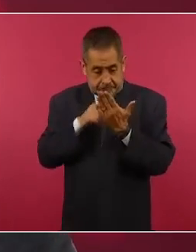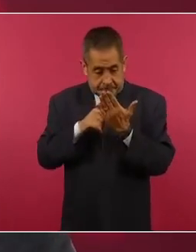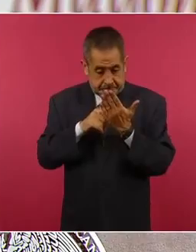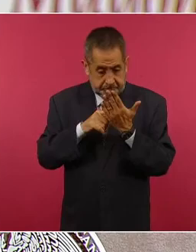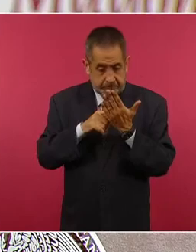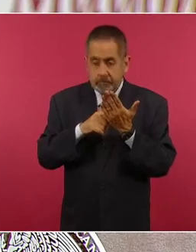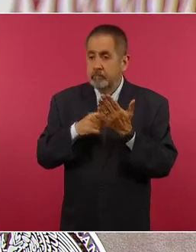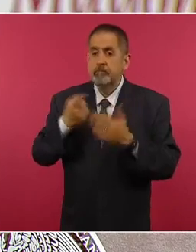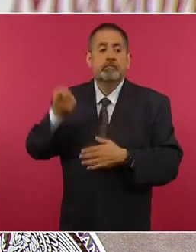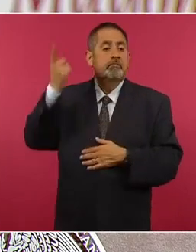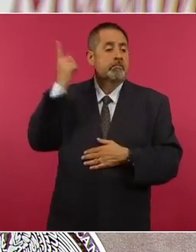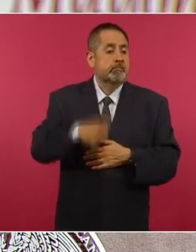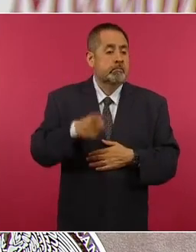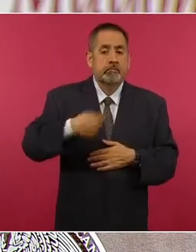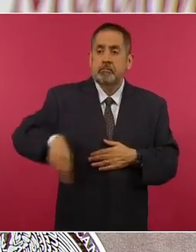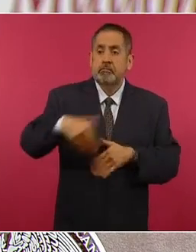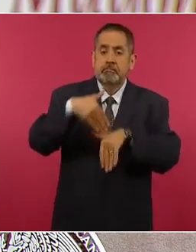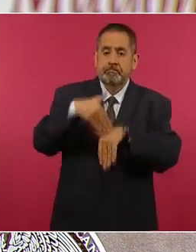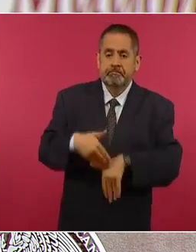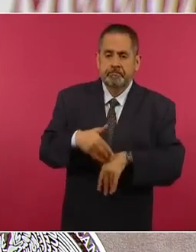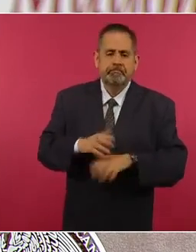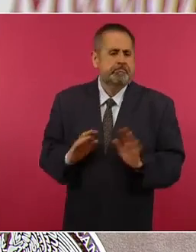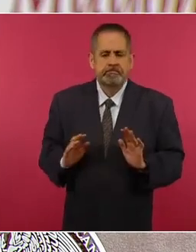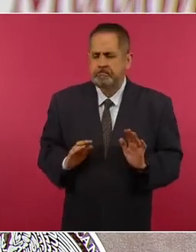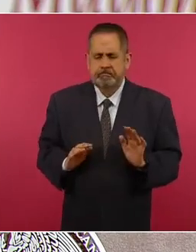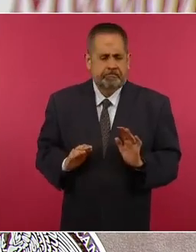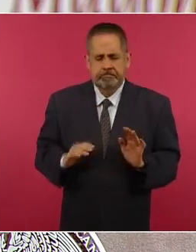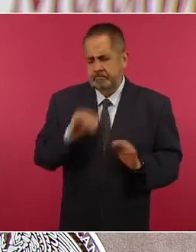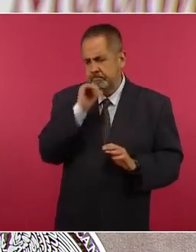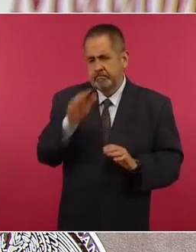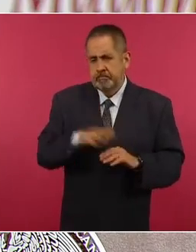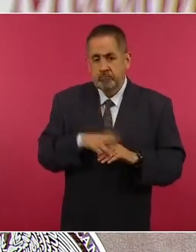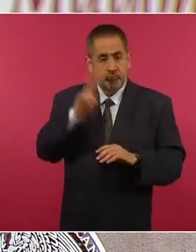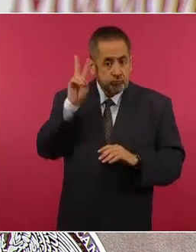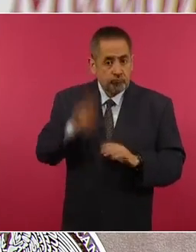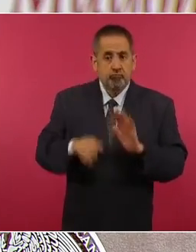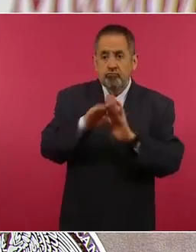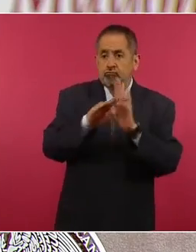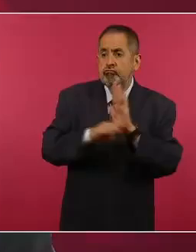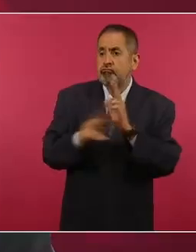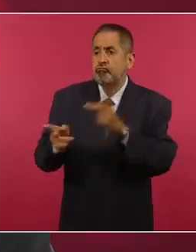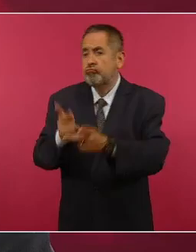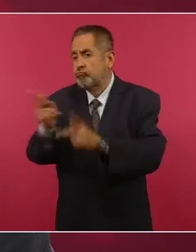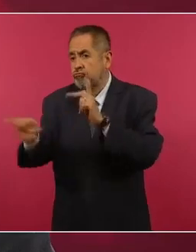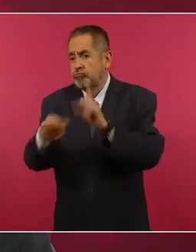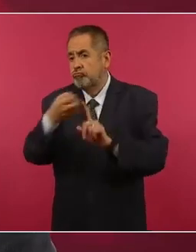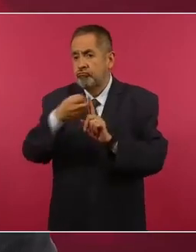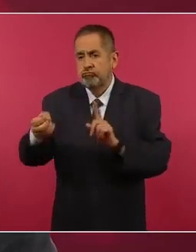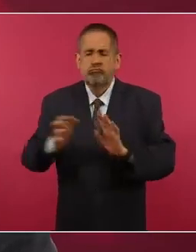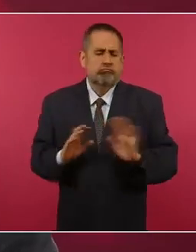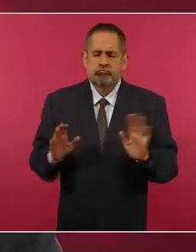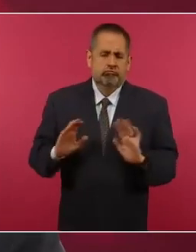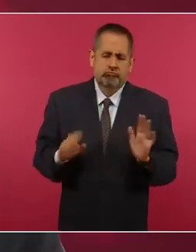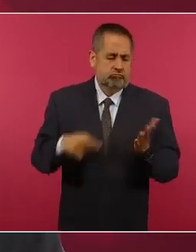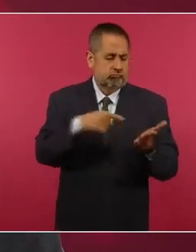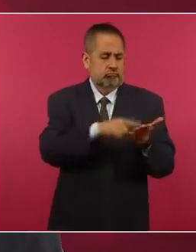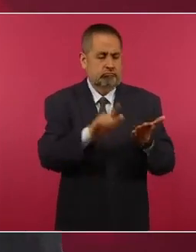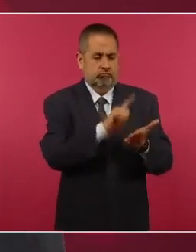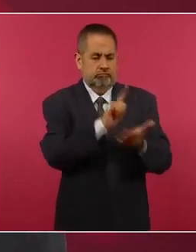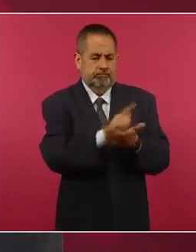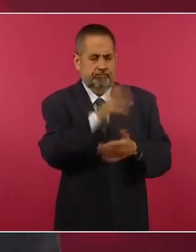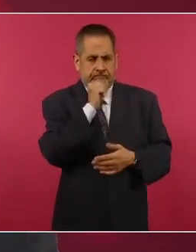vinculatorio, ni es una consulta popular como tal, porque somos respetuosos del ordenamiento jurídico y esa